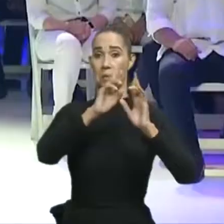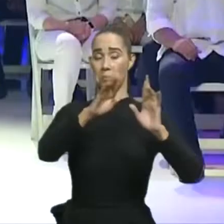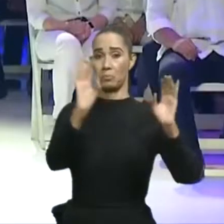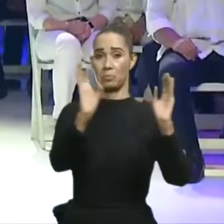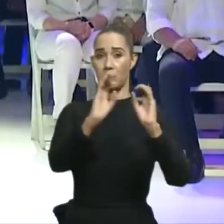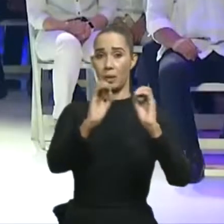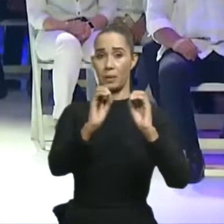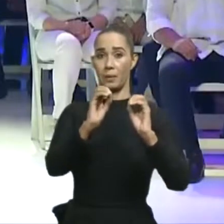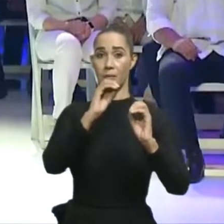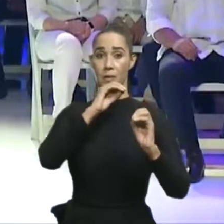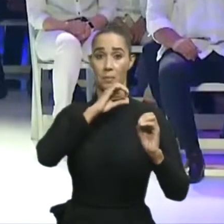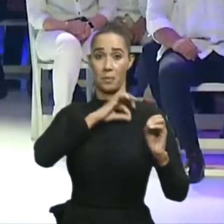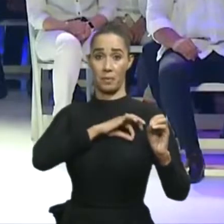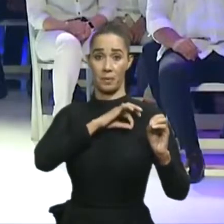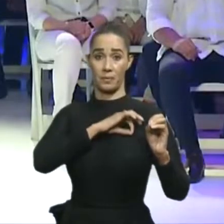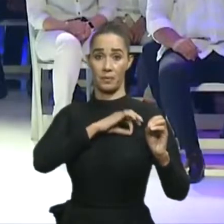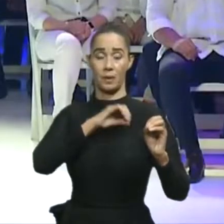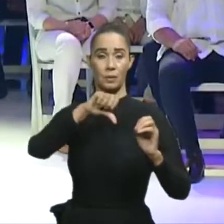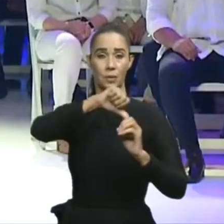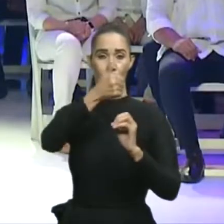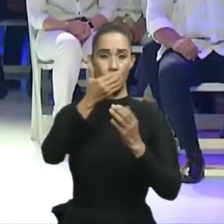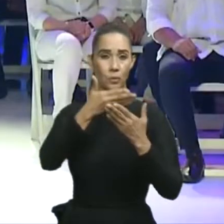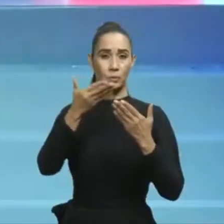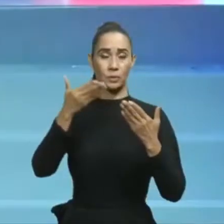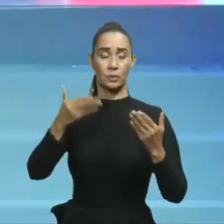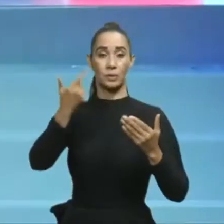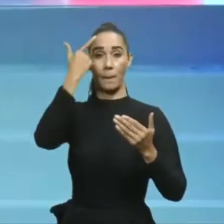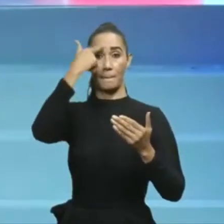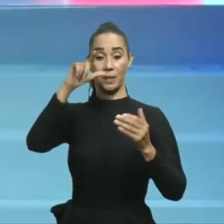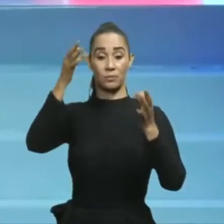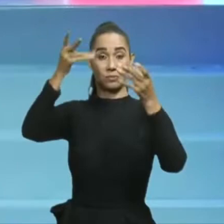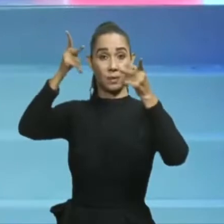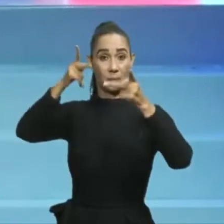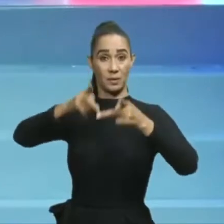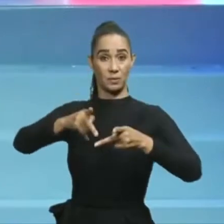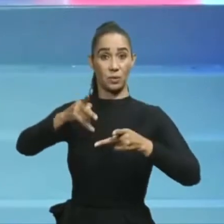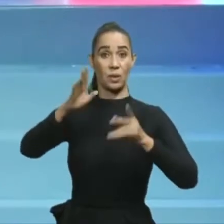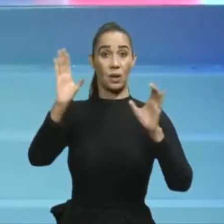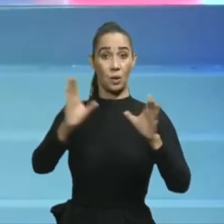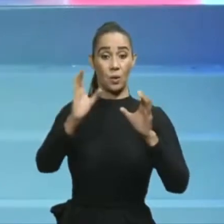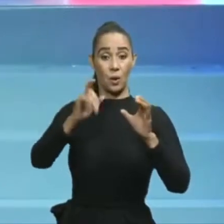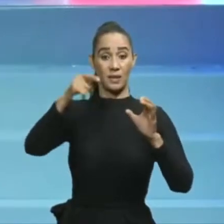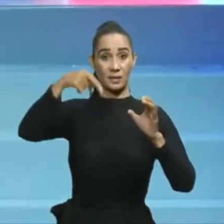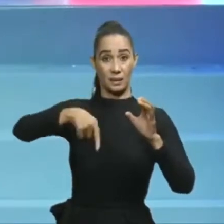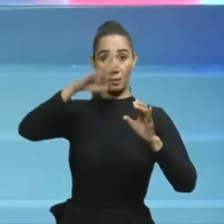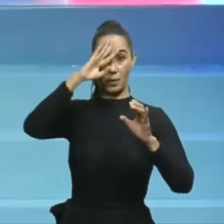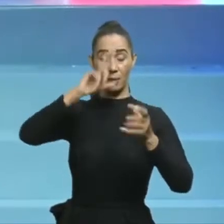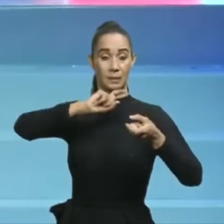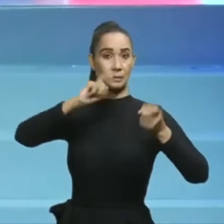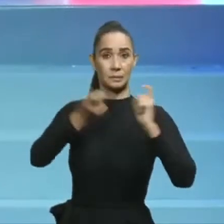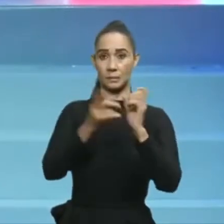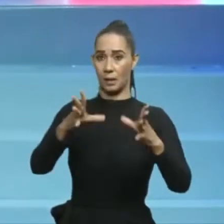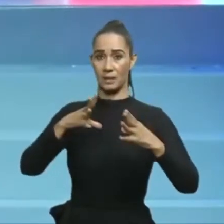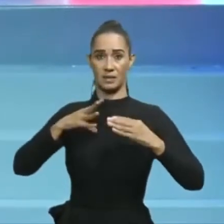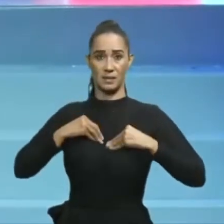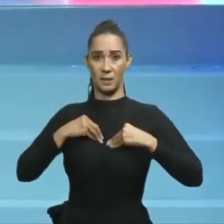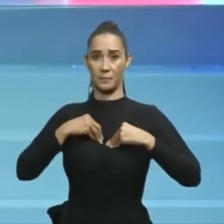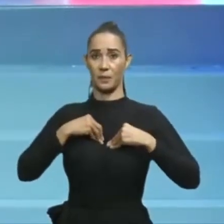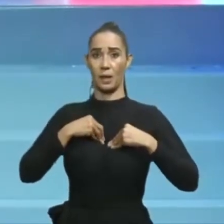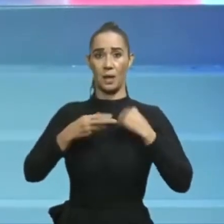para enriquecerse o para cualquier otro fin pero quien lo haga debe saber que este país ha cambiado y que no acepta ya la impunidad